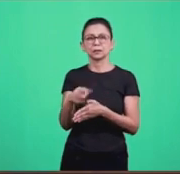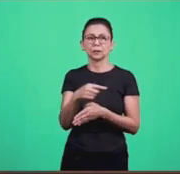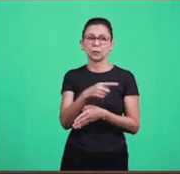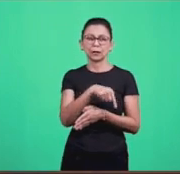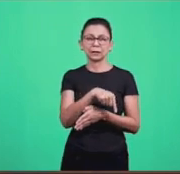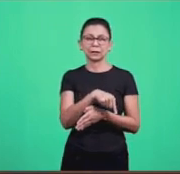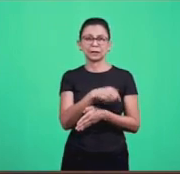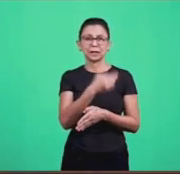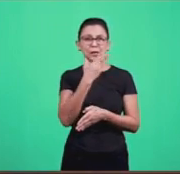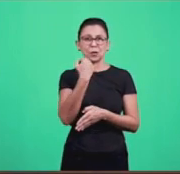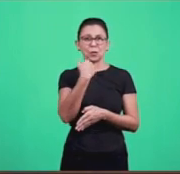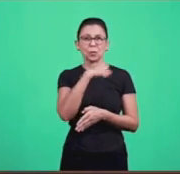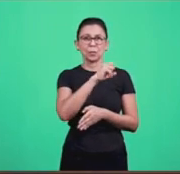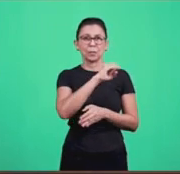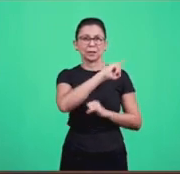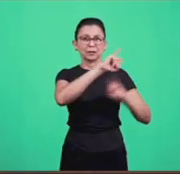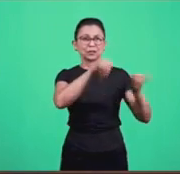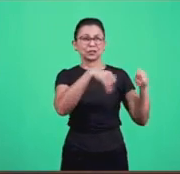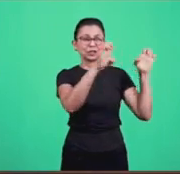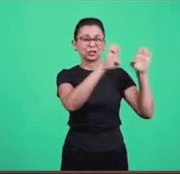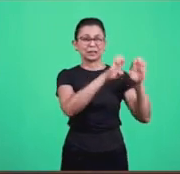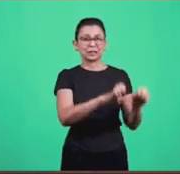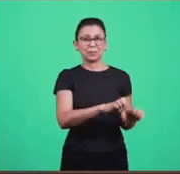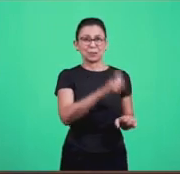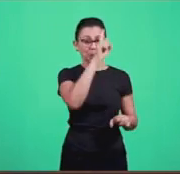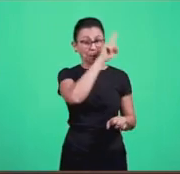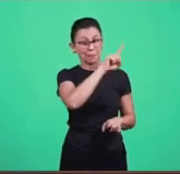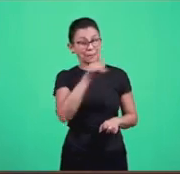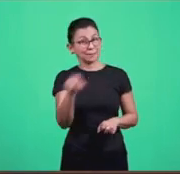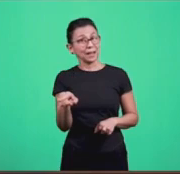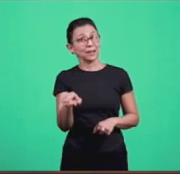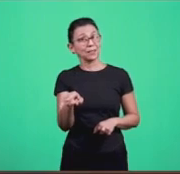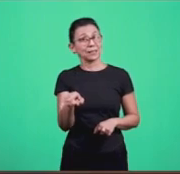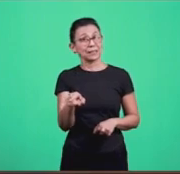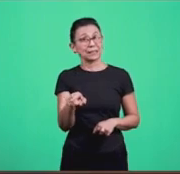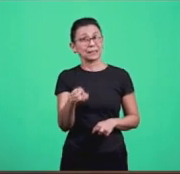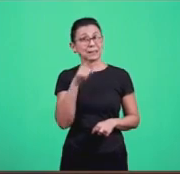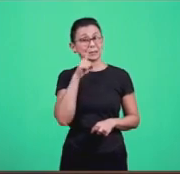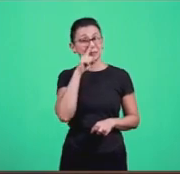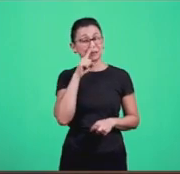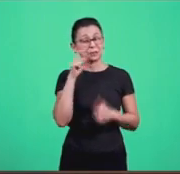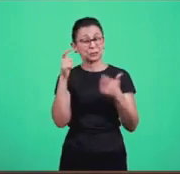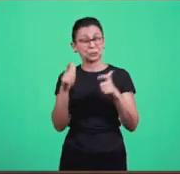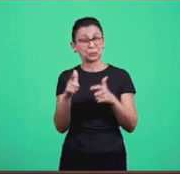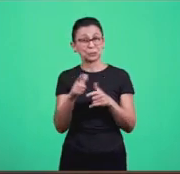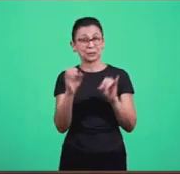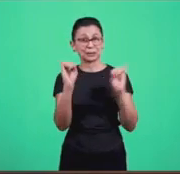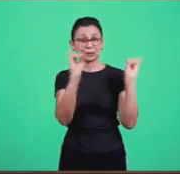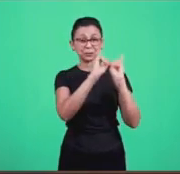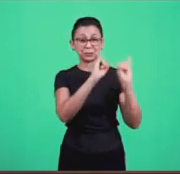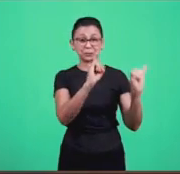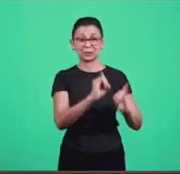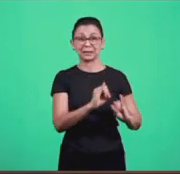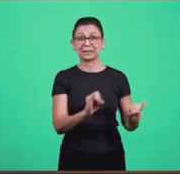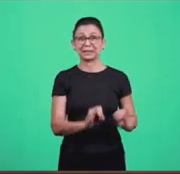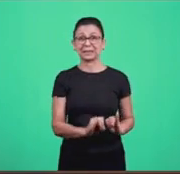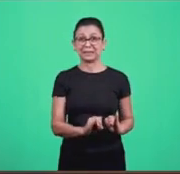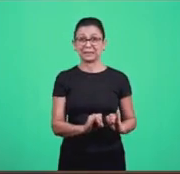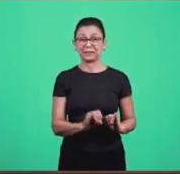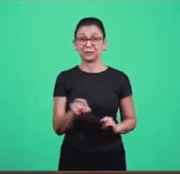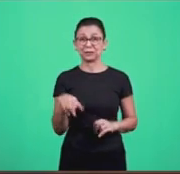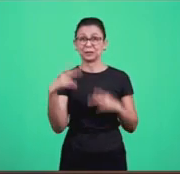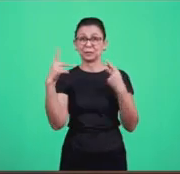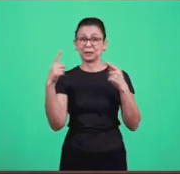Elías estaba viviendo en un lugar cerca de los sidonios y ahí fue a esconderse. Era un lugar lleno